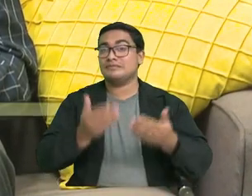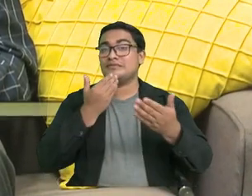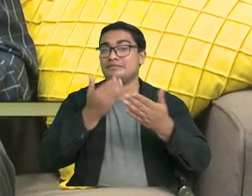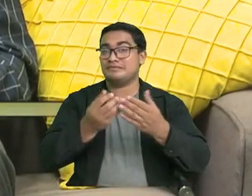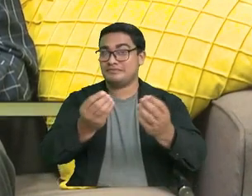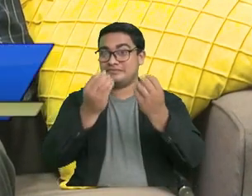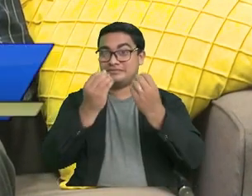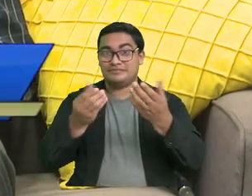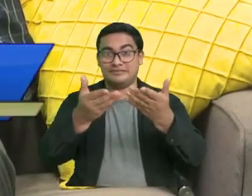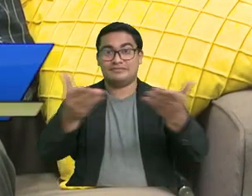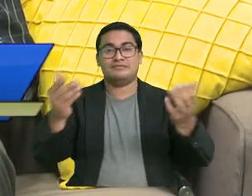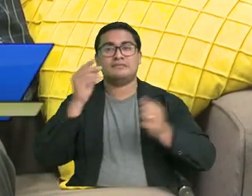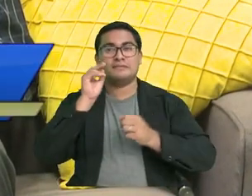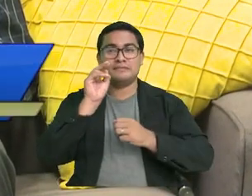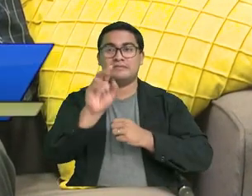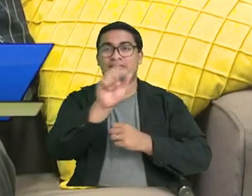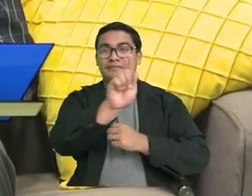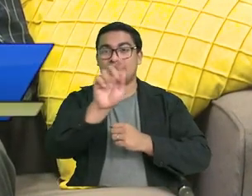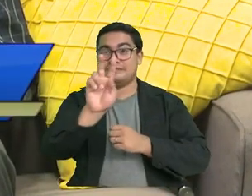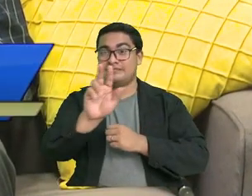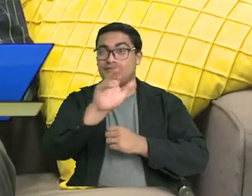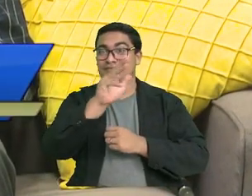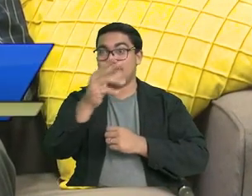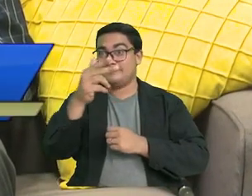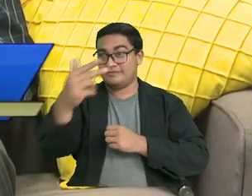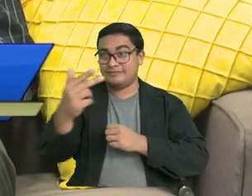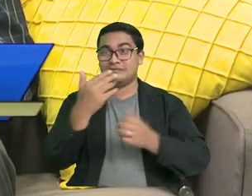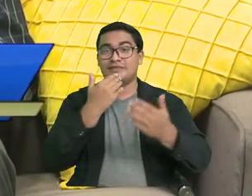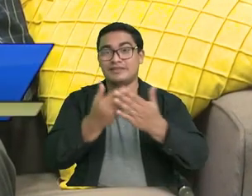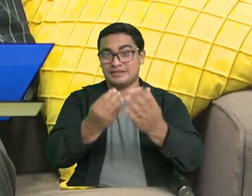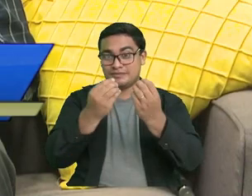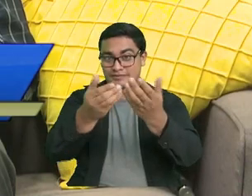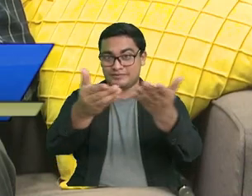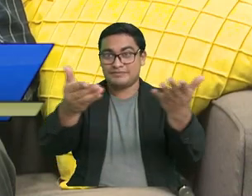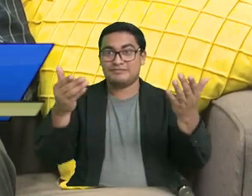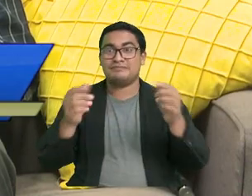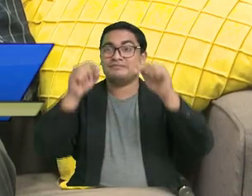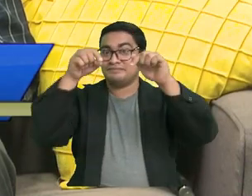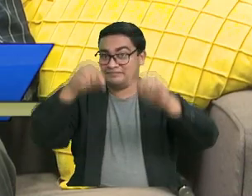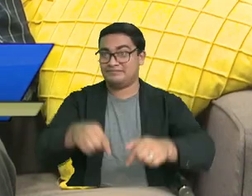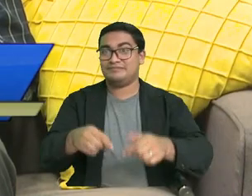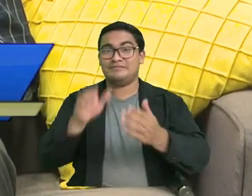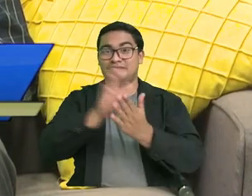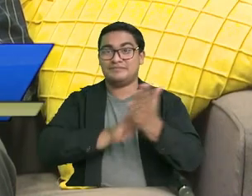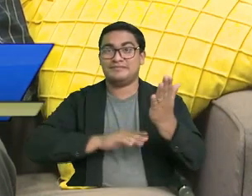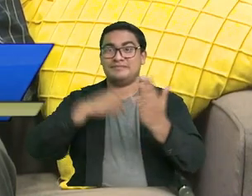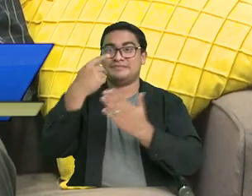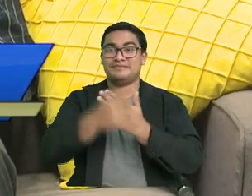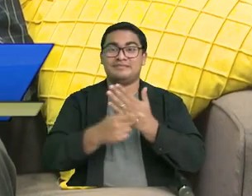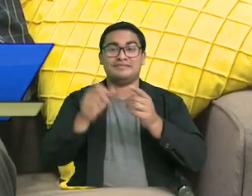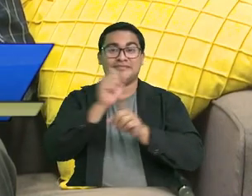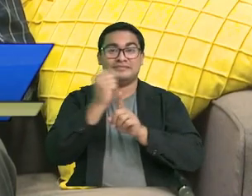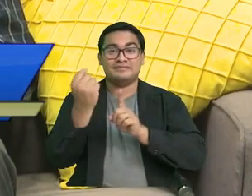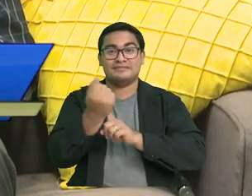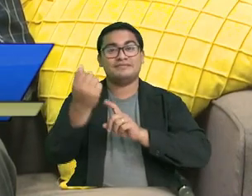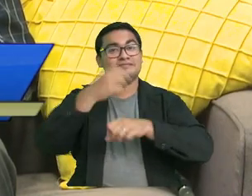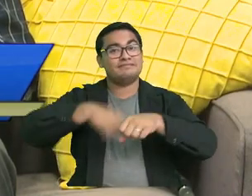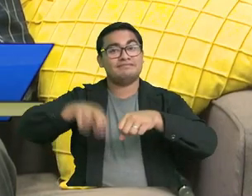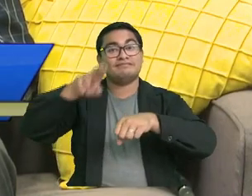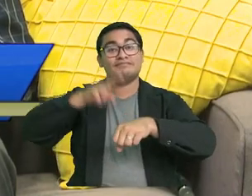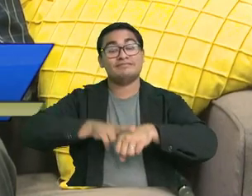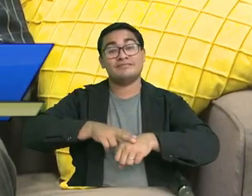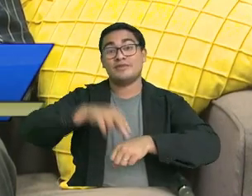Muchísimas gracias por estar en sintonía del canal parlamentario. Y muchísimas gracias por acompañarnos en una nueva edición de su programa Desde el Parlamento. Hoy